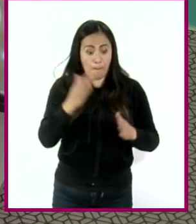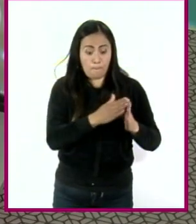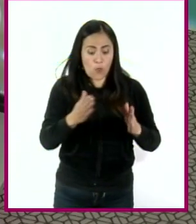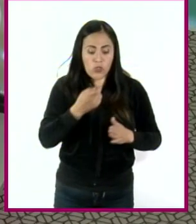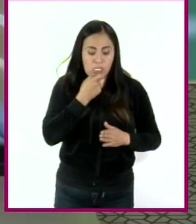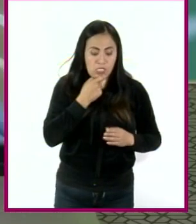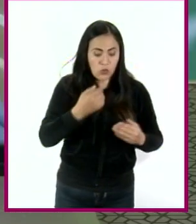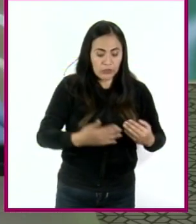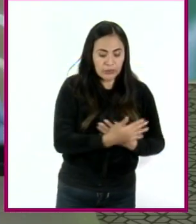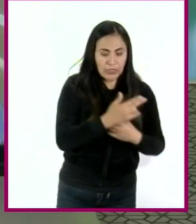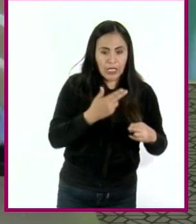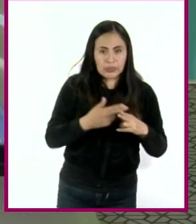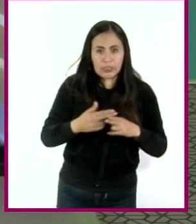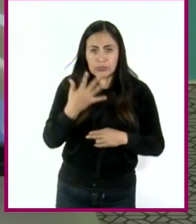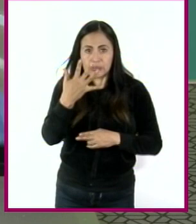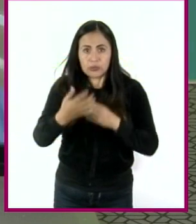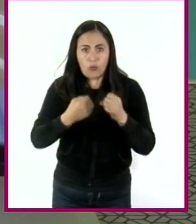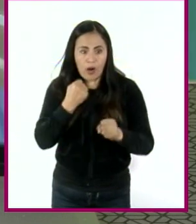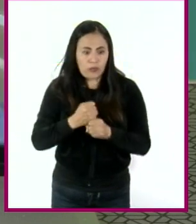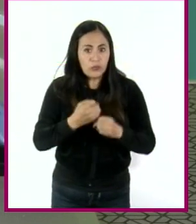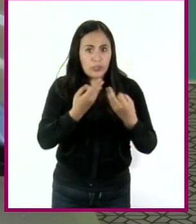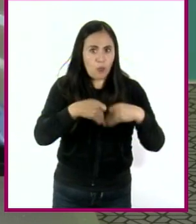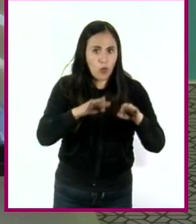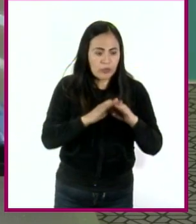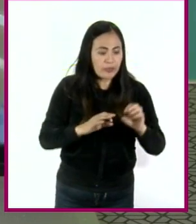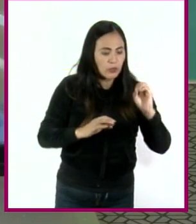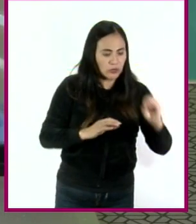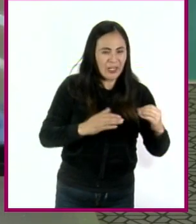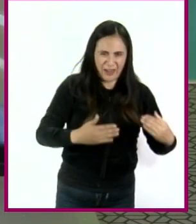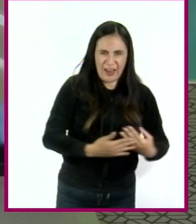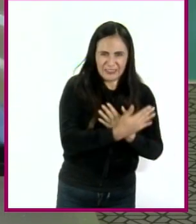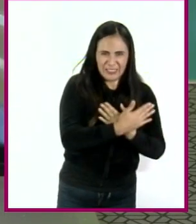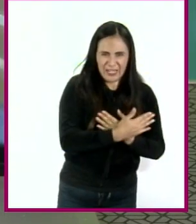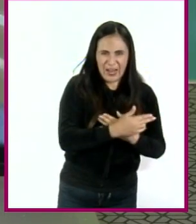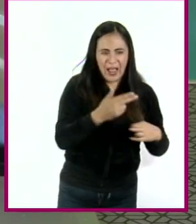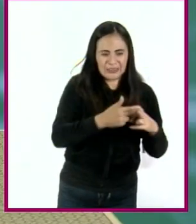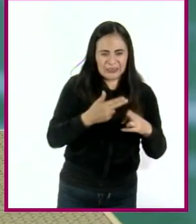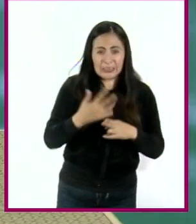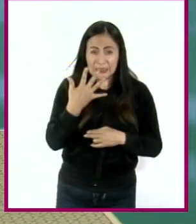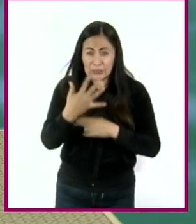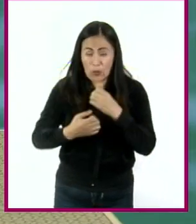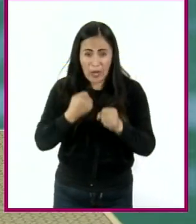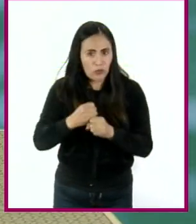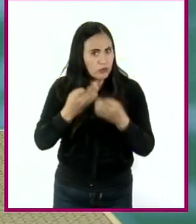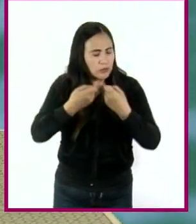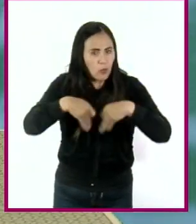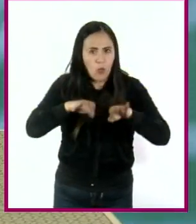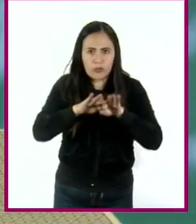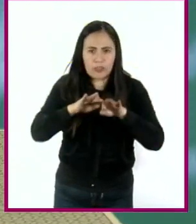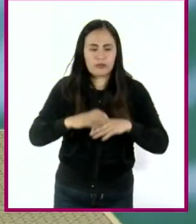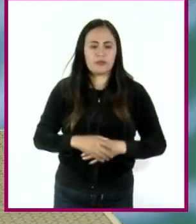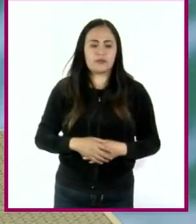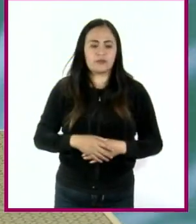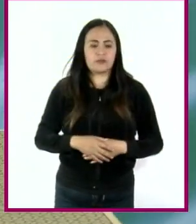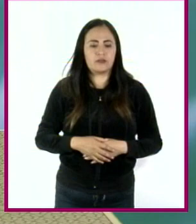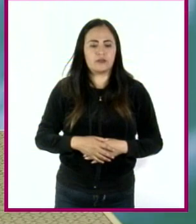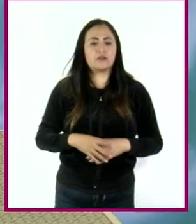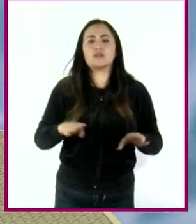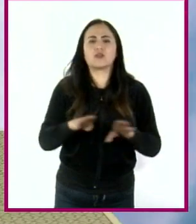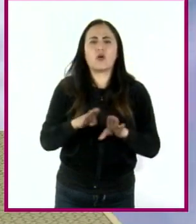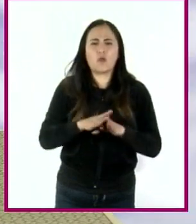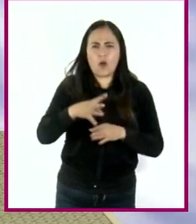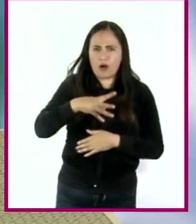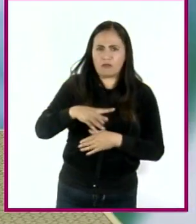el aprendizaje. La etapa entre los 0 y los 5 años es fundamental. ¿Cómo se mejora el proceso de